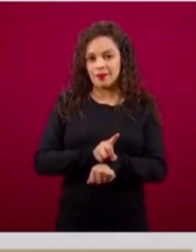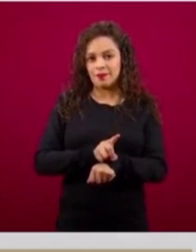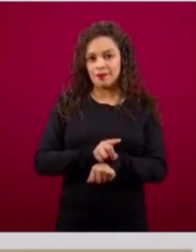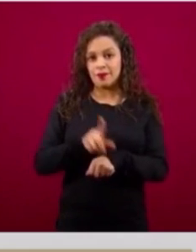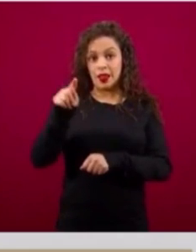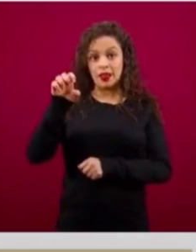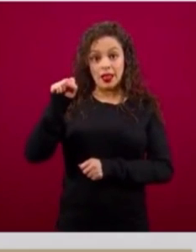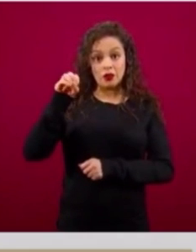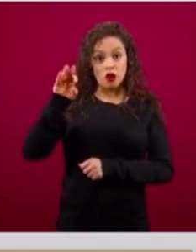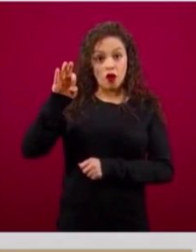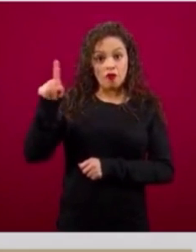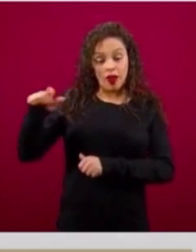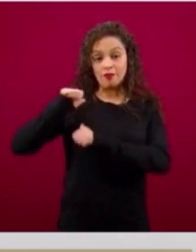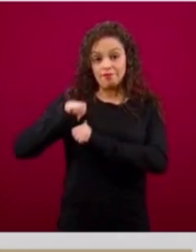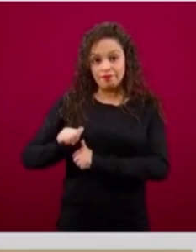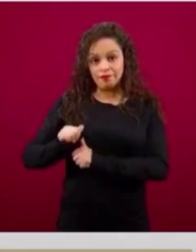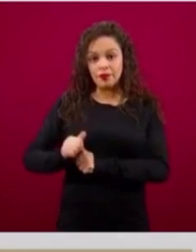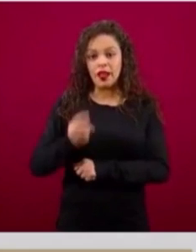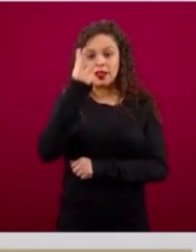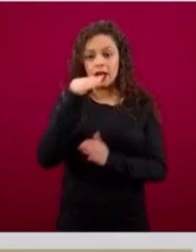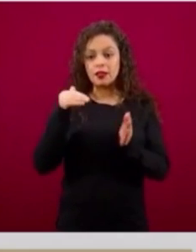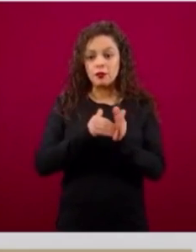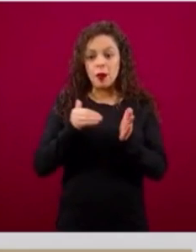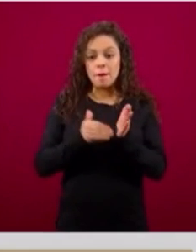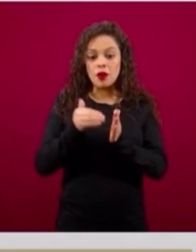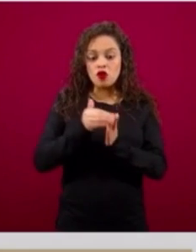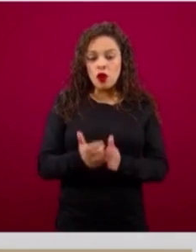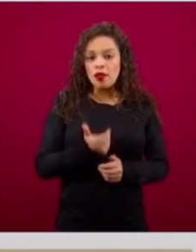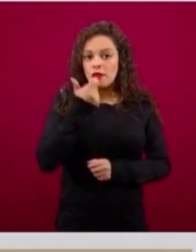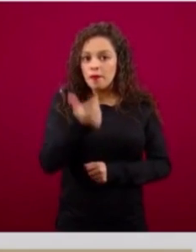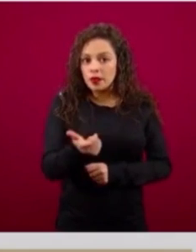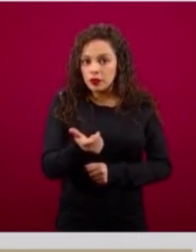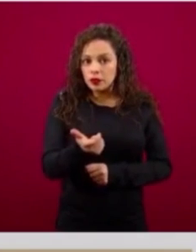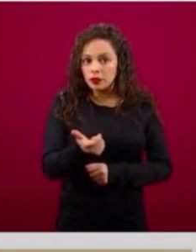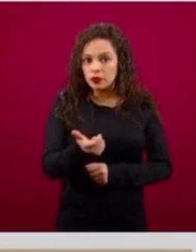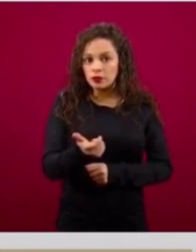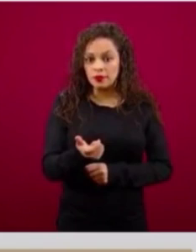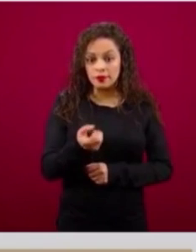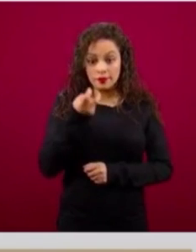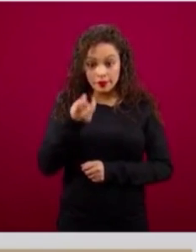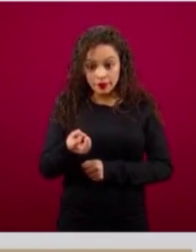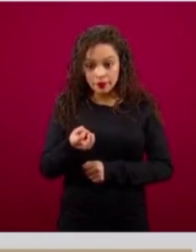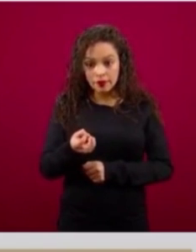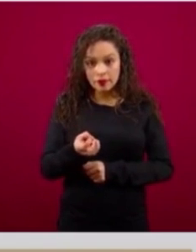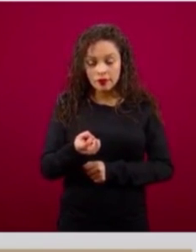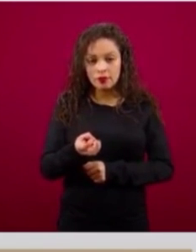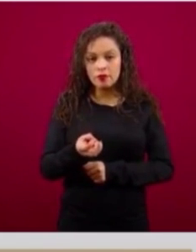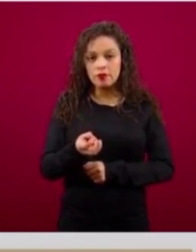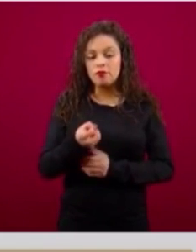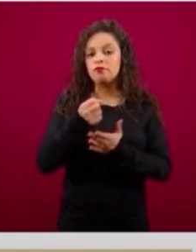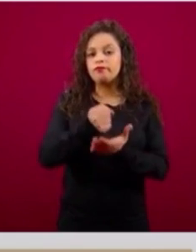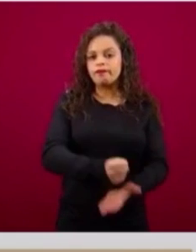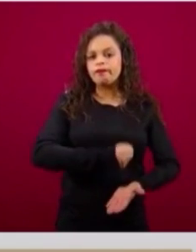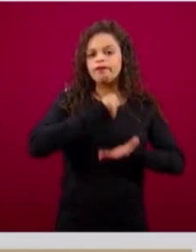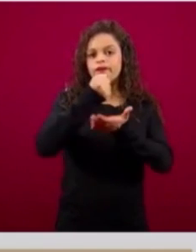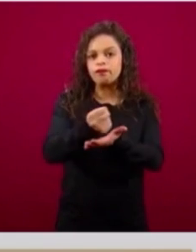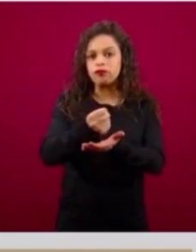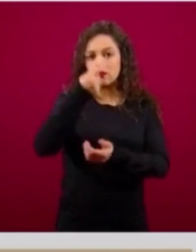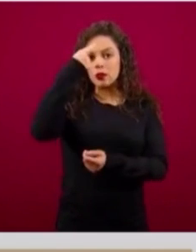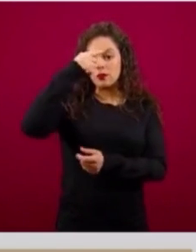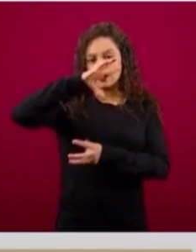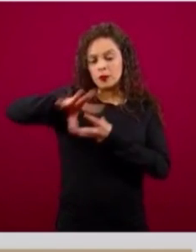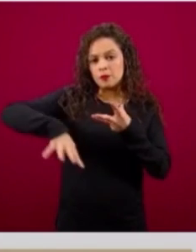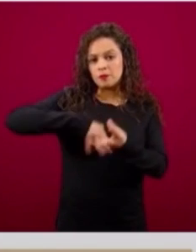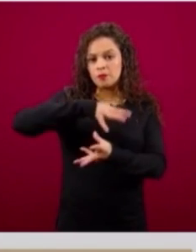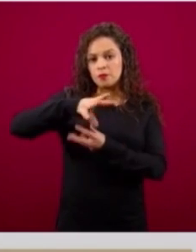son la tesofe son 3 mil millones de pesos eso es lo que se ha inyectado a la economía de estos